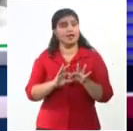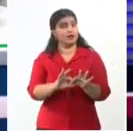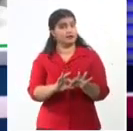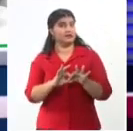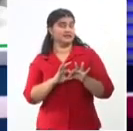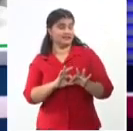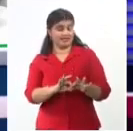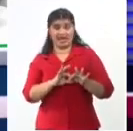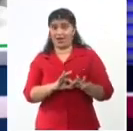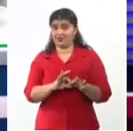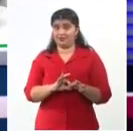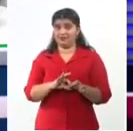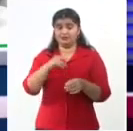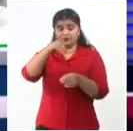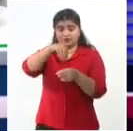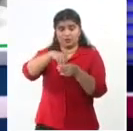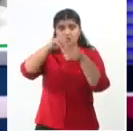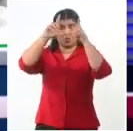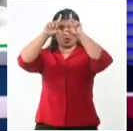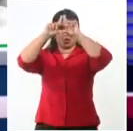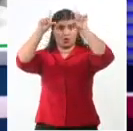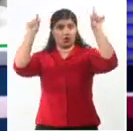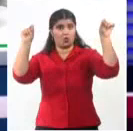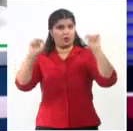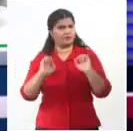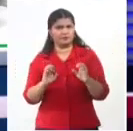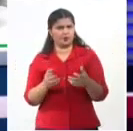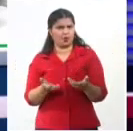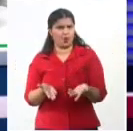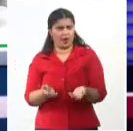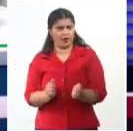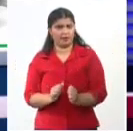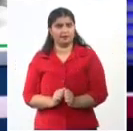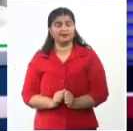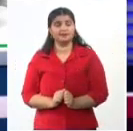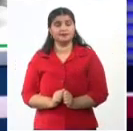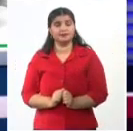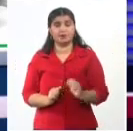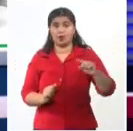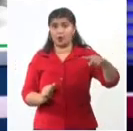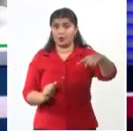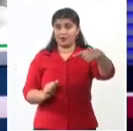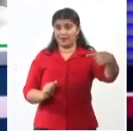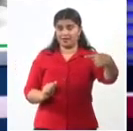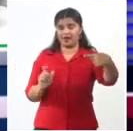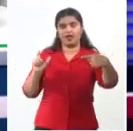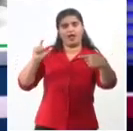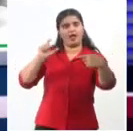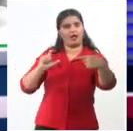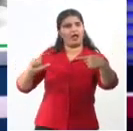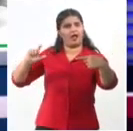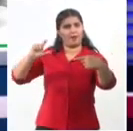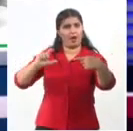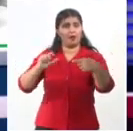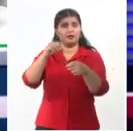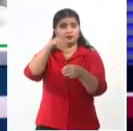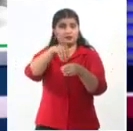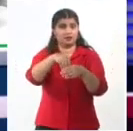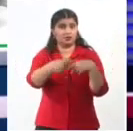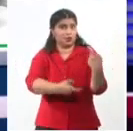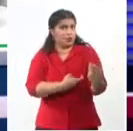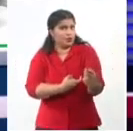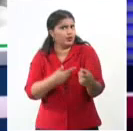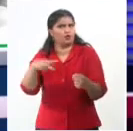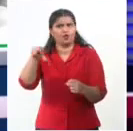la mayor positividad a partir del total de muestras analizadas: en primer lugar Camagüey, que batalla por el control de la pandemia